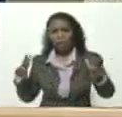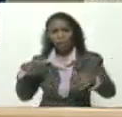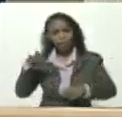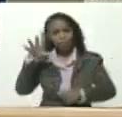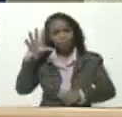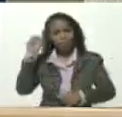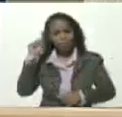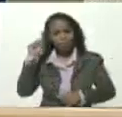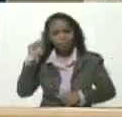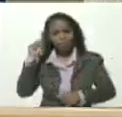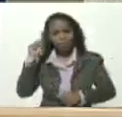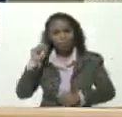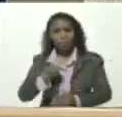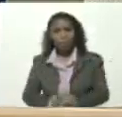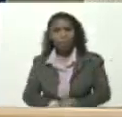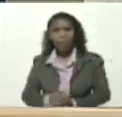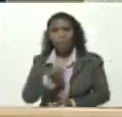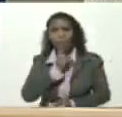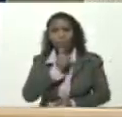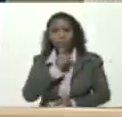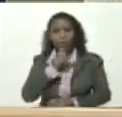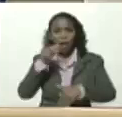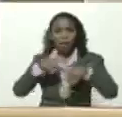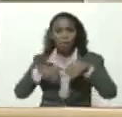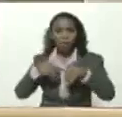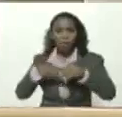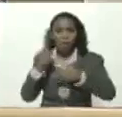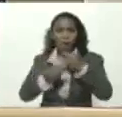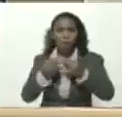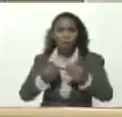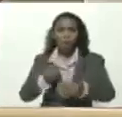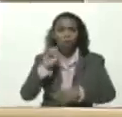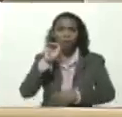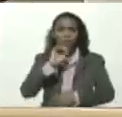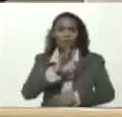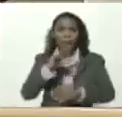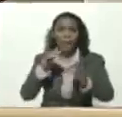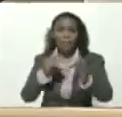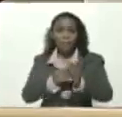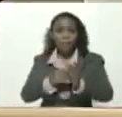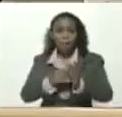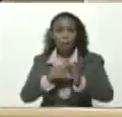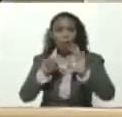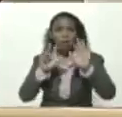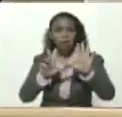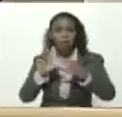entendiendo la complejidad de esta elección. Como les dije, son 3.082 cargos.